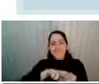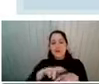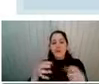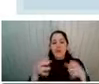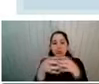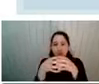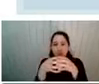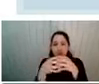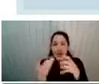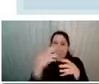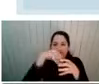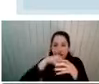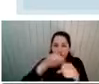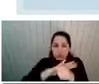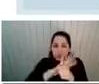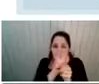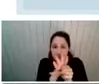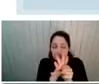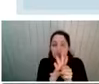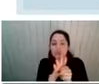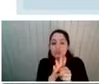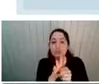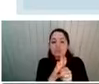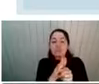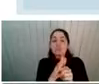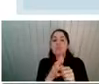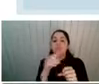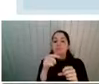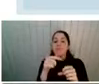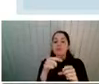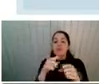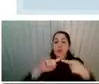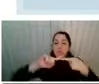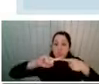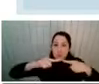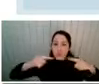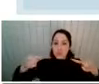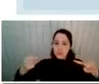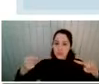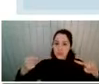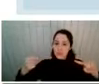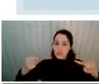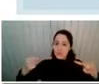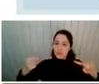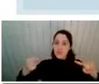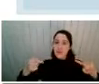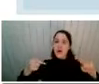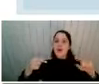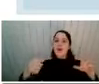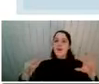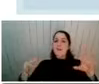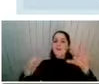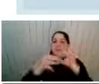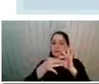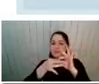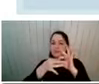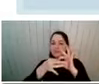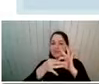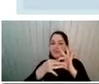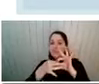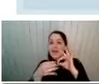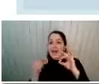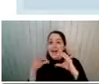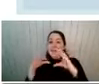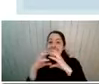ordenan las proteínas, queda adentro el material genético del virus y se fusiona ahora con la membrana de la célula para